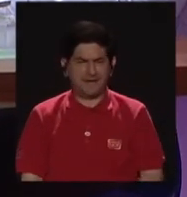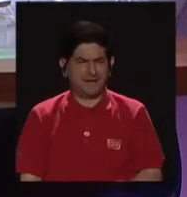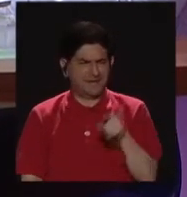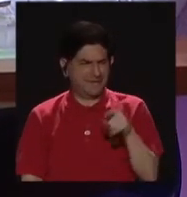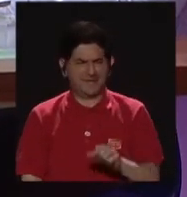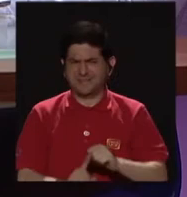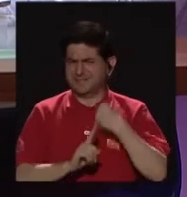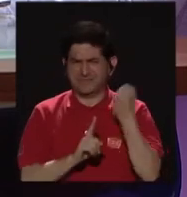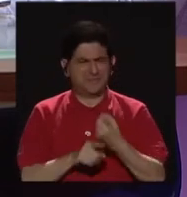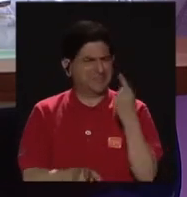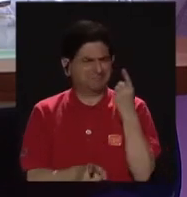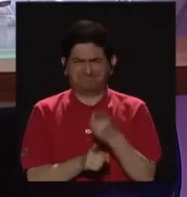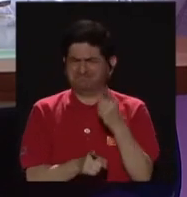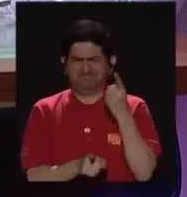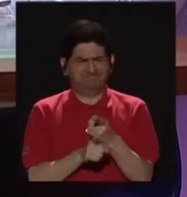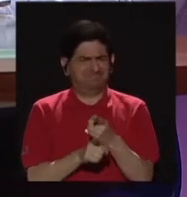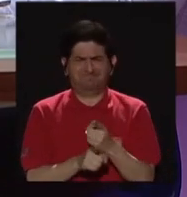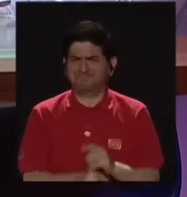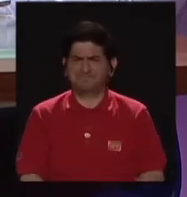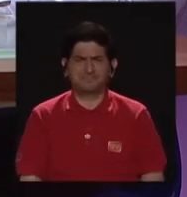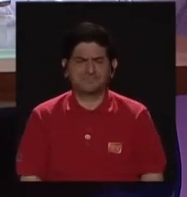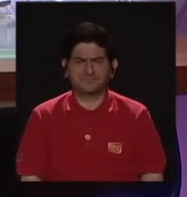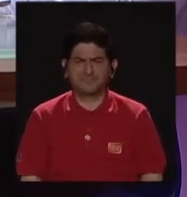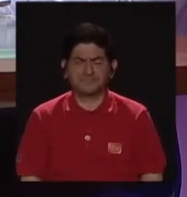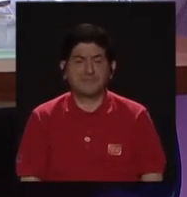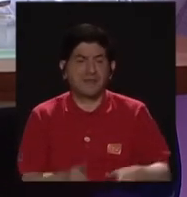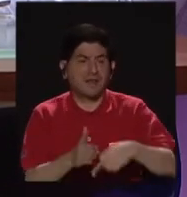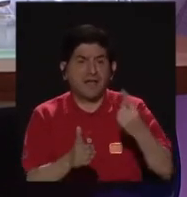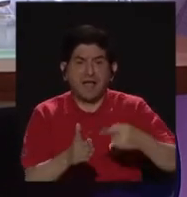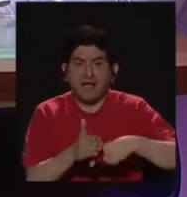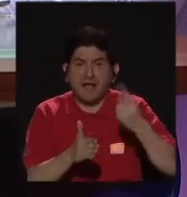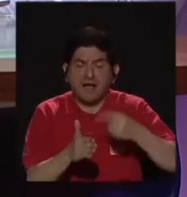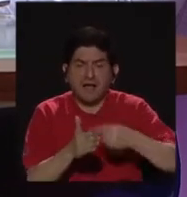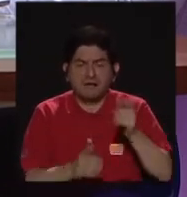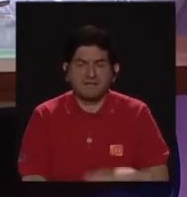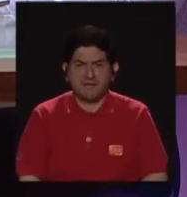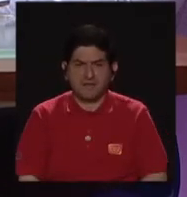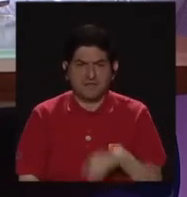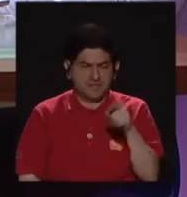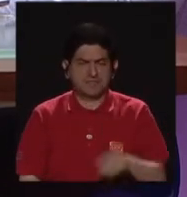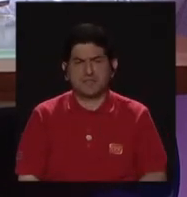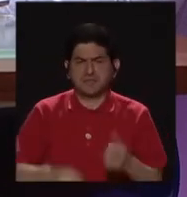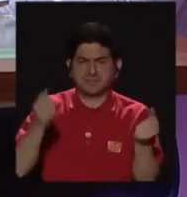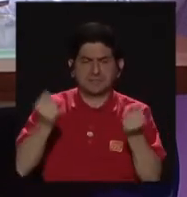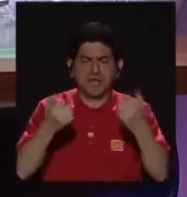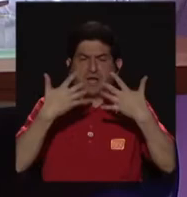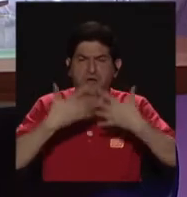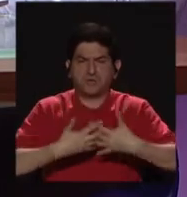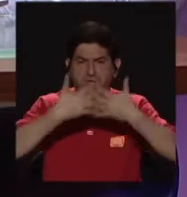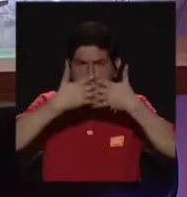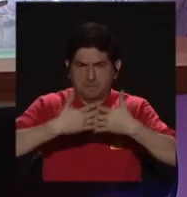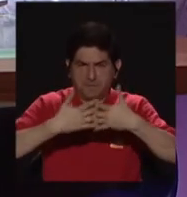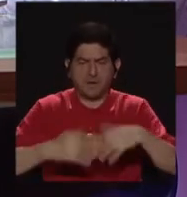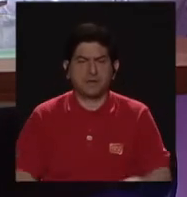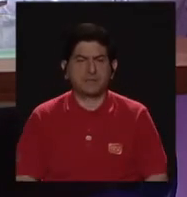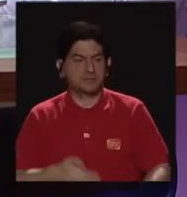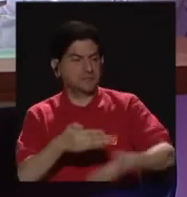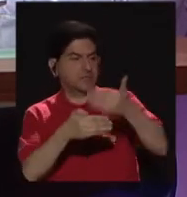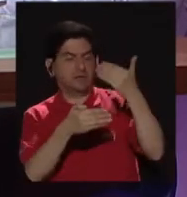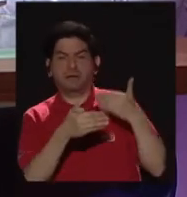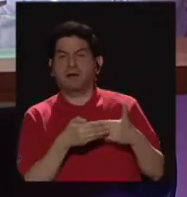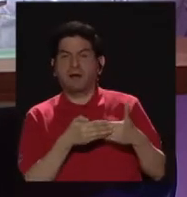chocante que el hecho de que a veces pongan carrozas de empresas y atrás